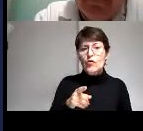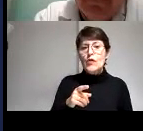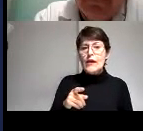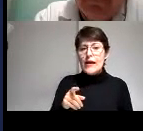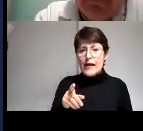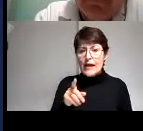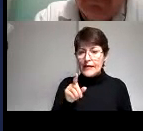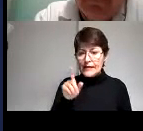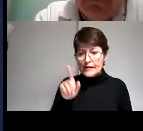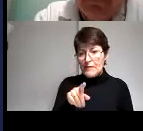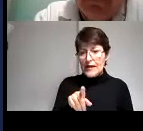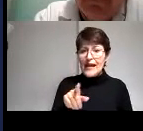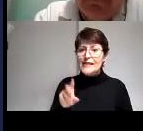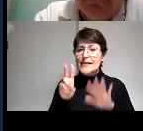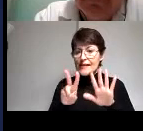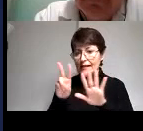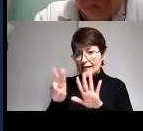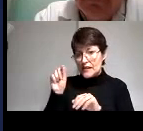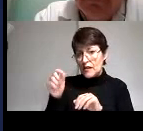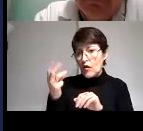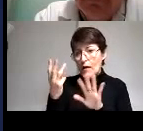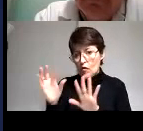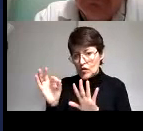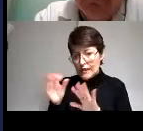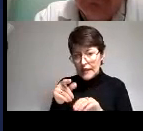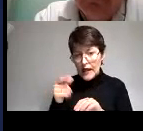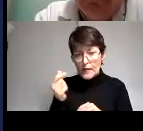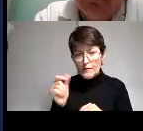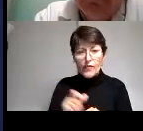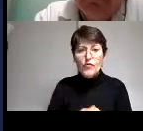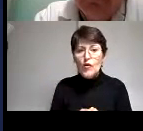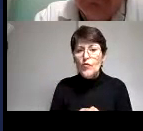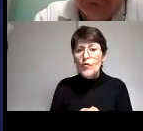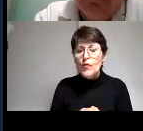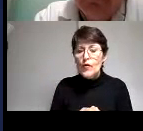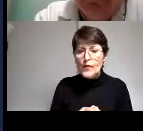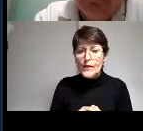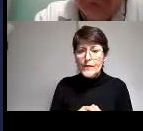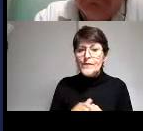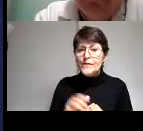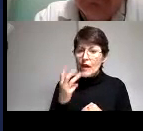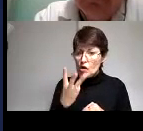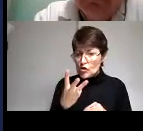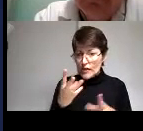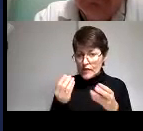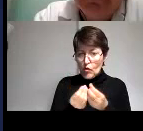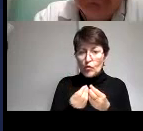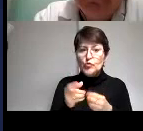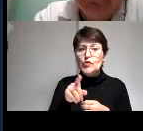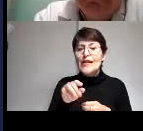77,80, también mejor precio garantizado, siempre obviamente la suma de los 3 productos, en este caso es el Pro